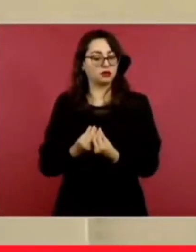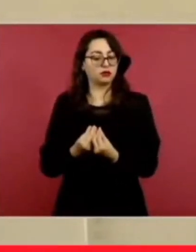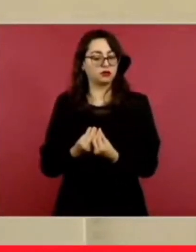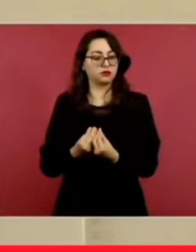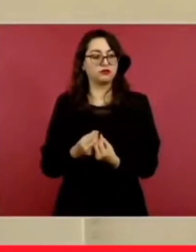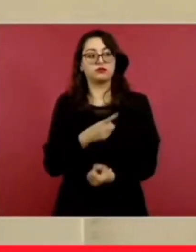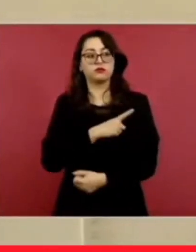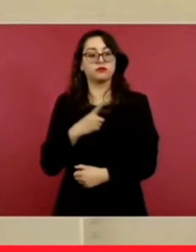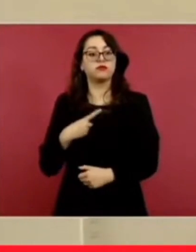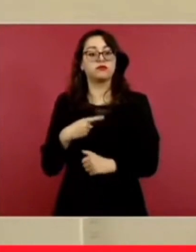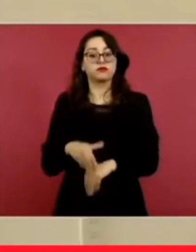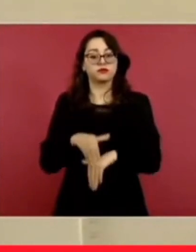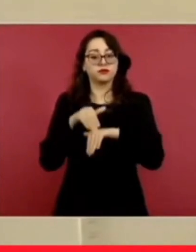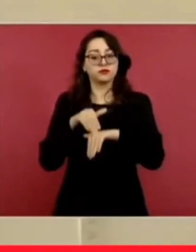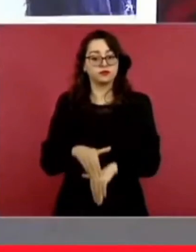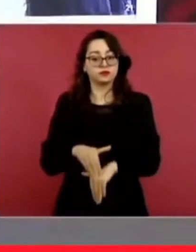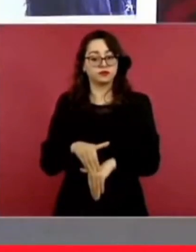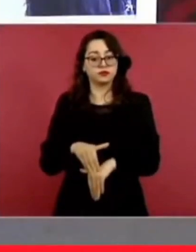la Semarnat